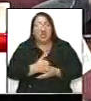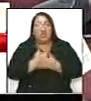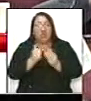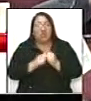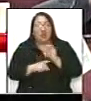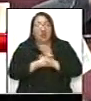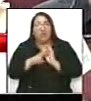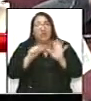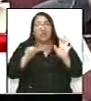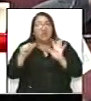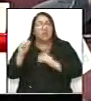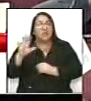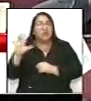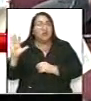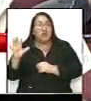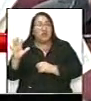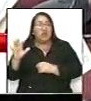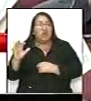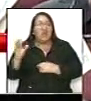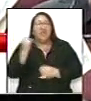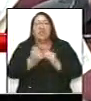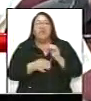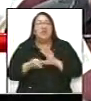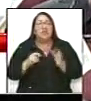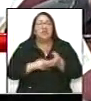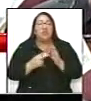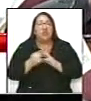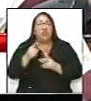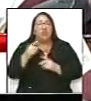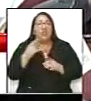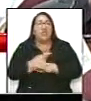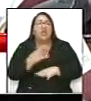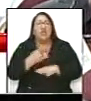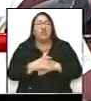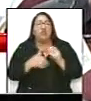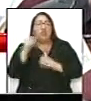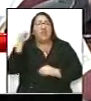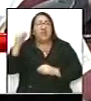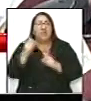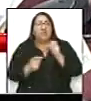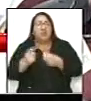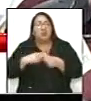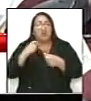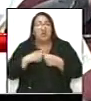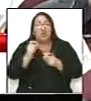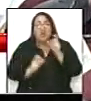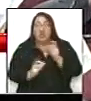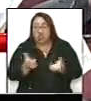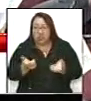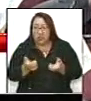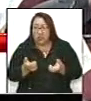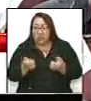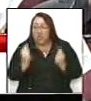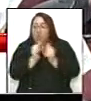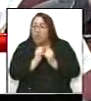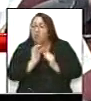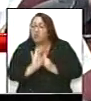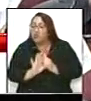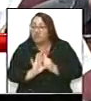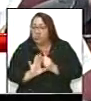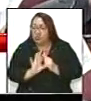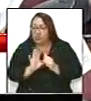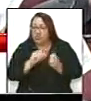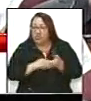por la ley 26655, termina generando un daño a los derechos de participación de personas